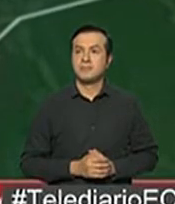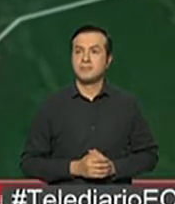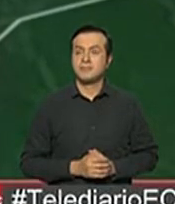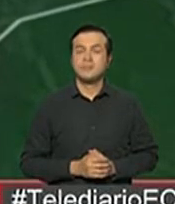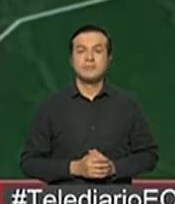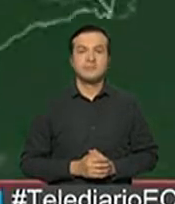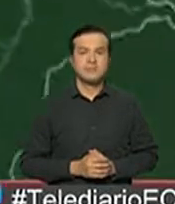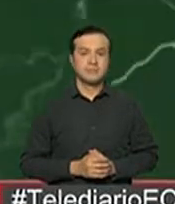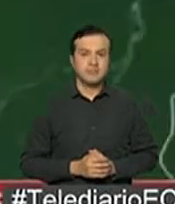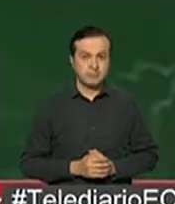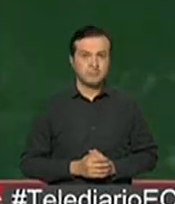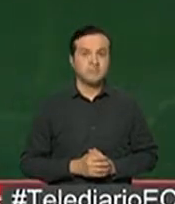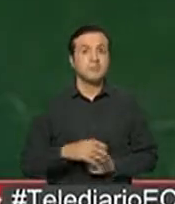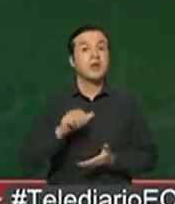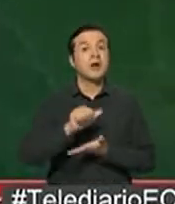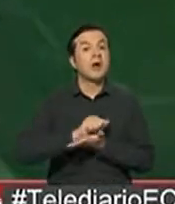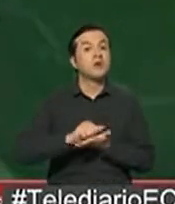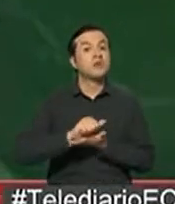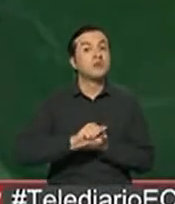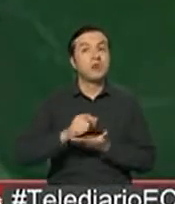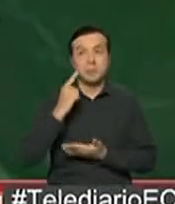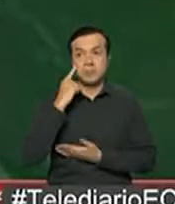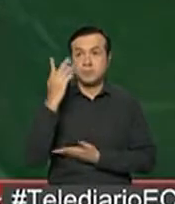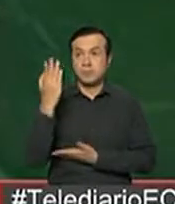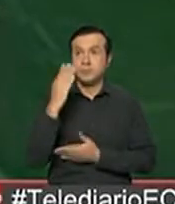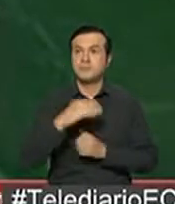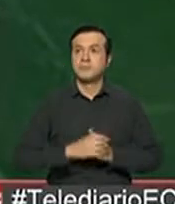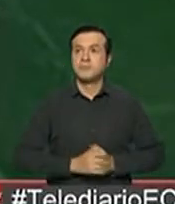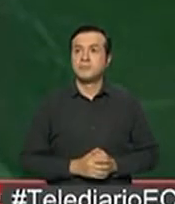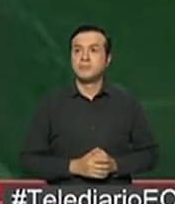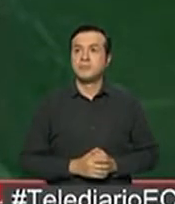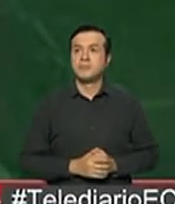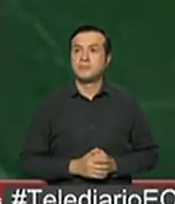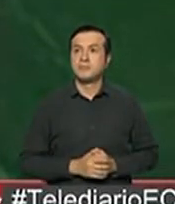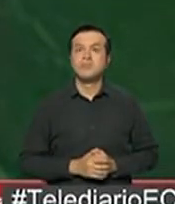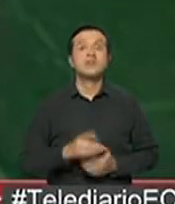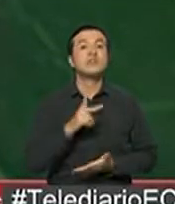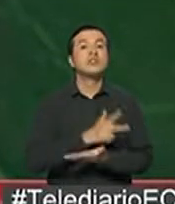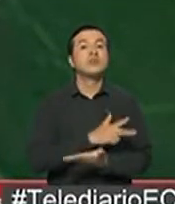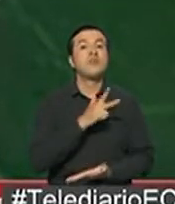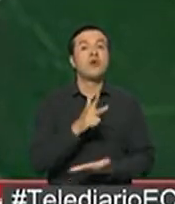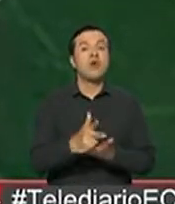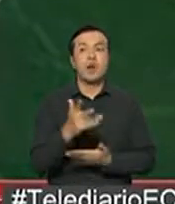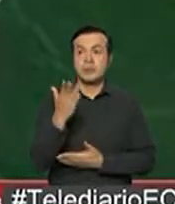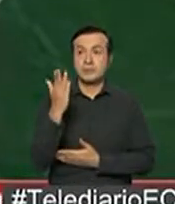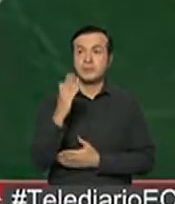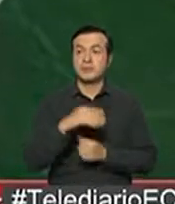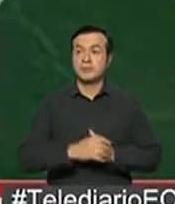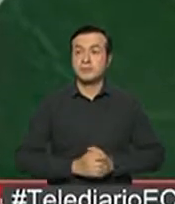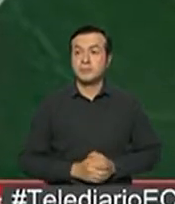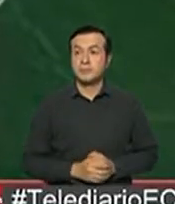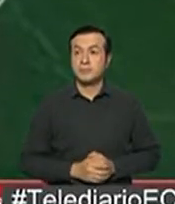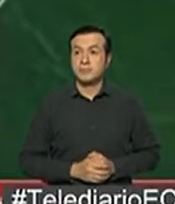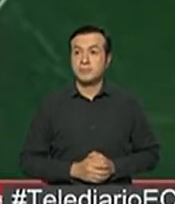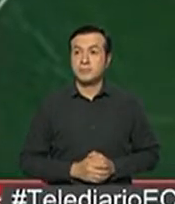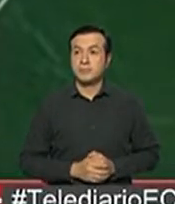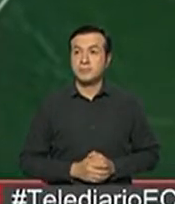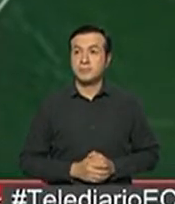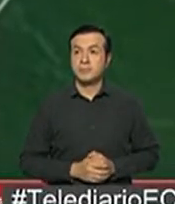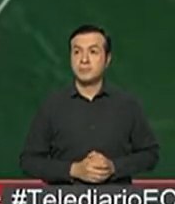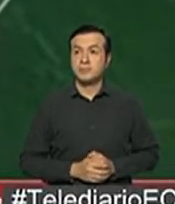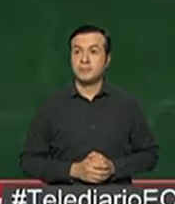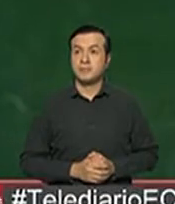vozandes en azuay el hospital vicente corral moscoso mientras que en chimborazo será el hospital general docente de riobamba